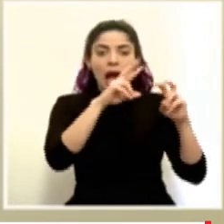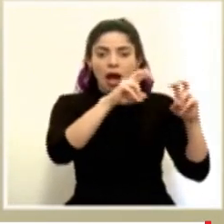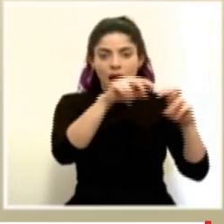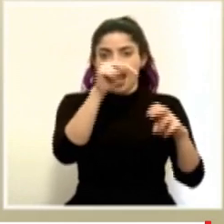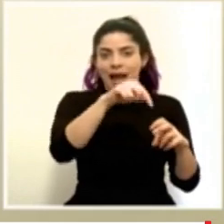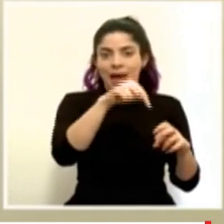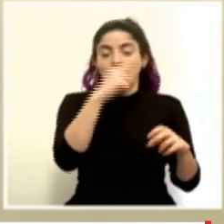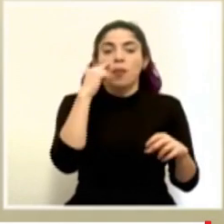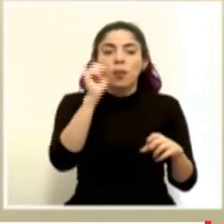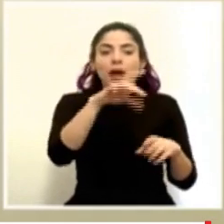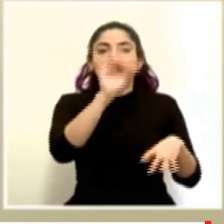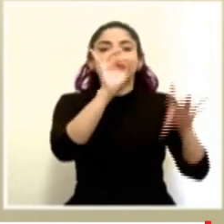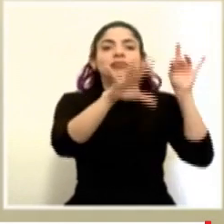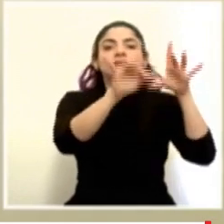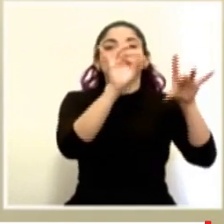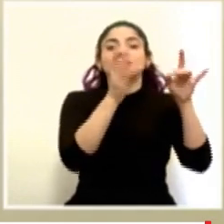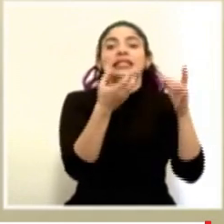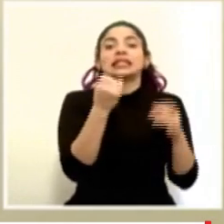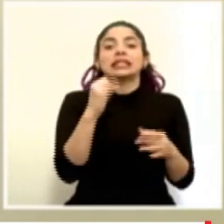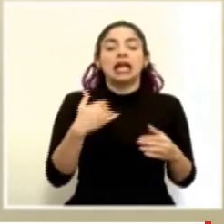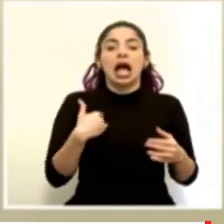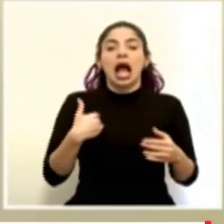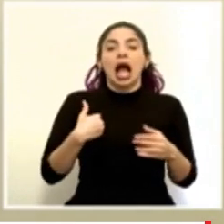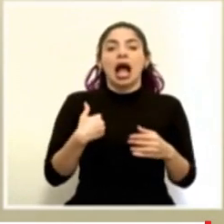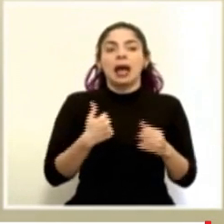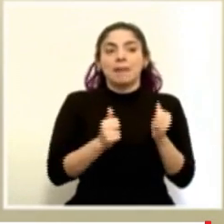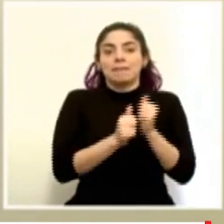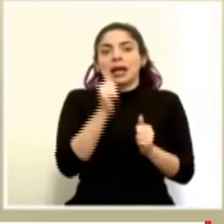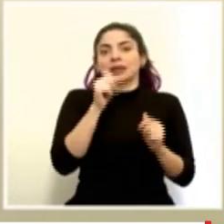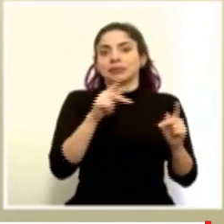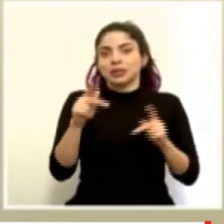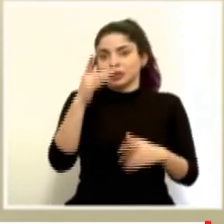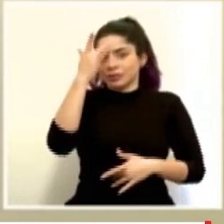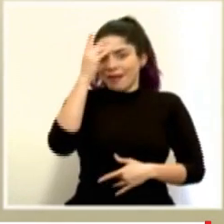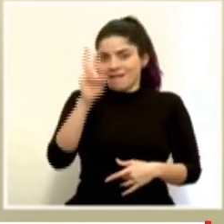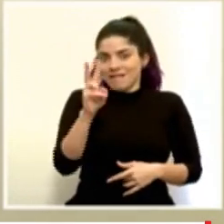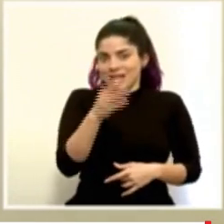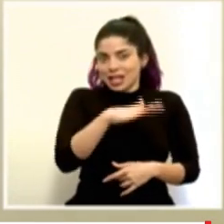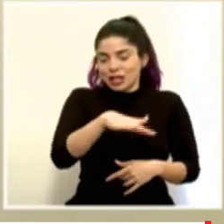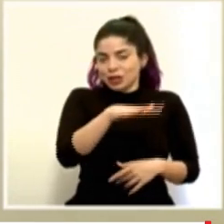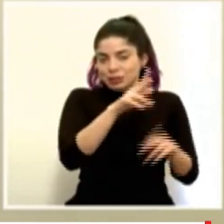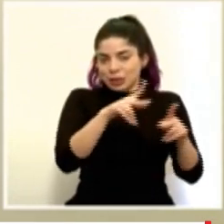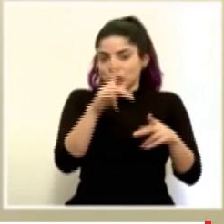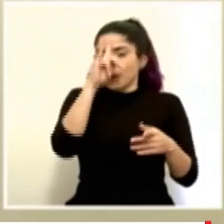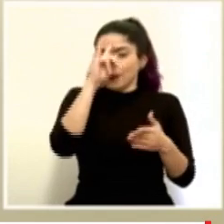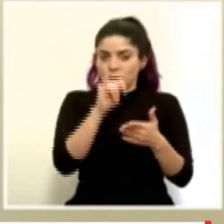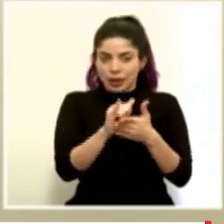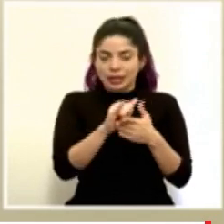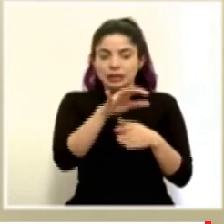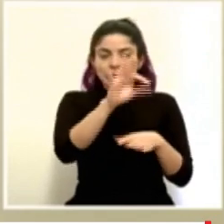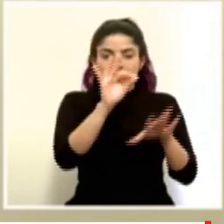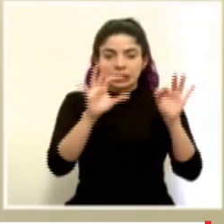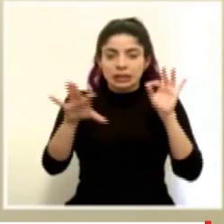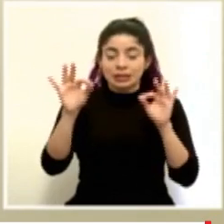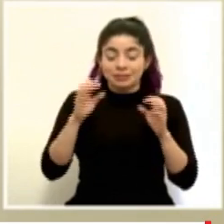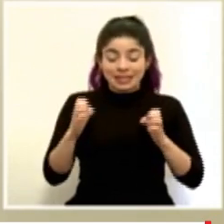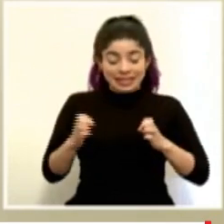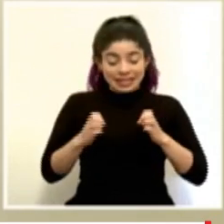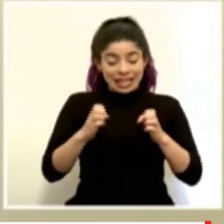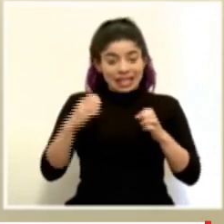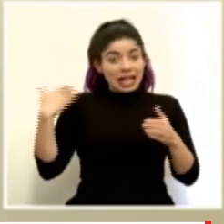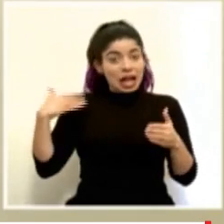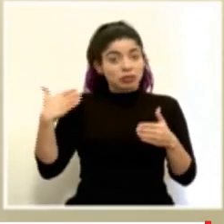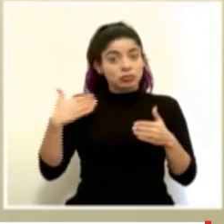podemos encontrar o evidenciar que exista una prevalencia mayor del virus en la población. Entonces, en realidad, muchas de las estrategias que se